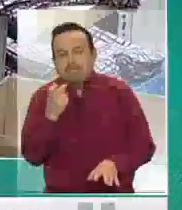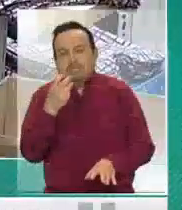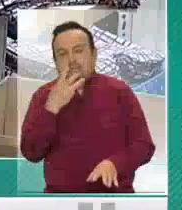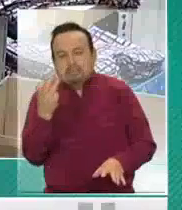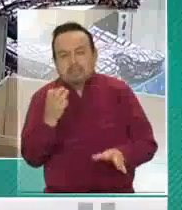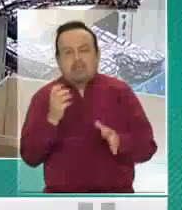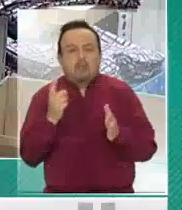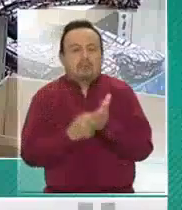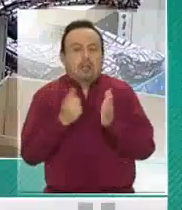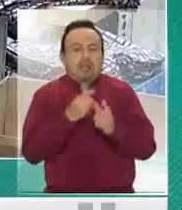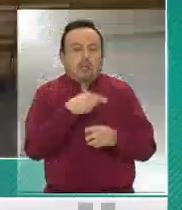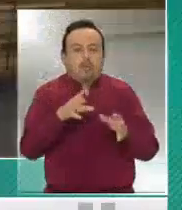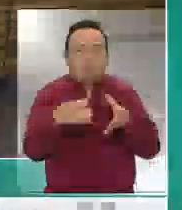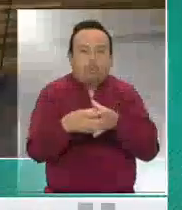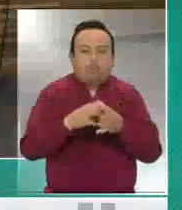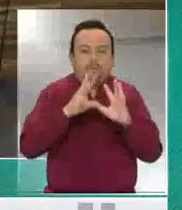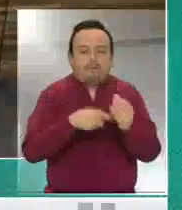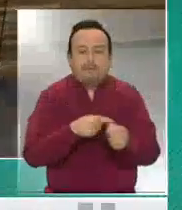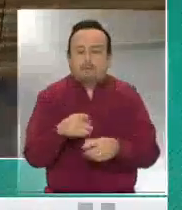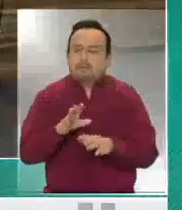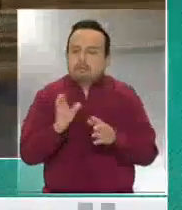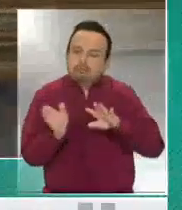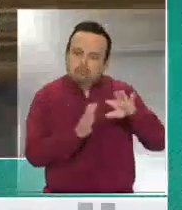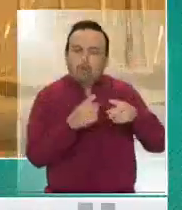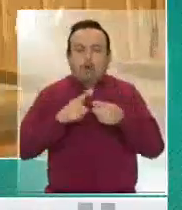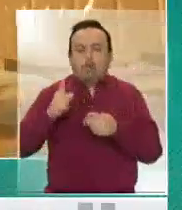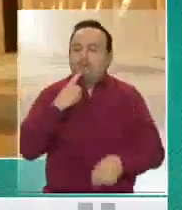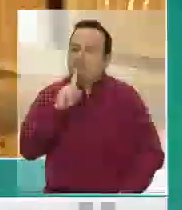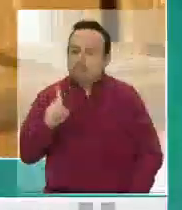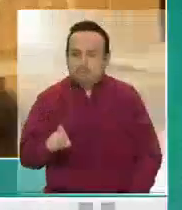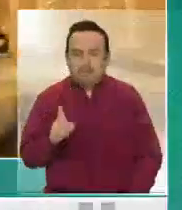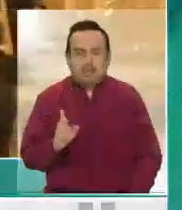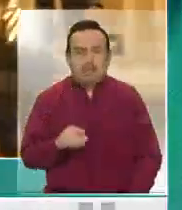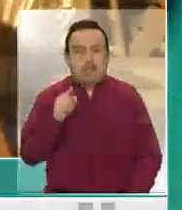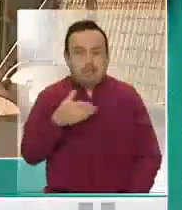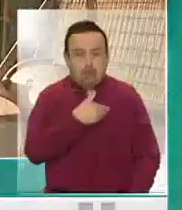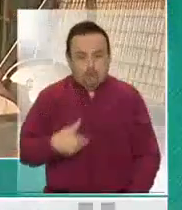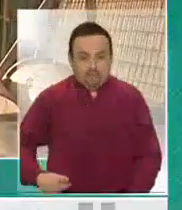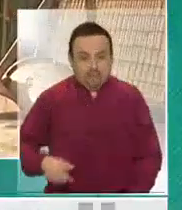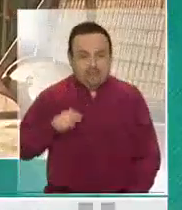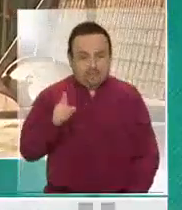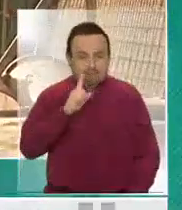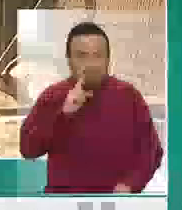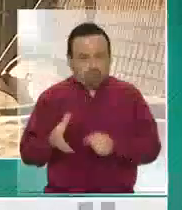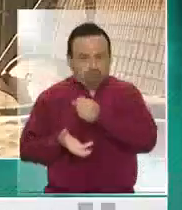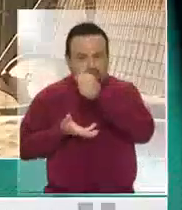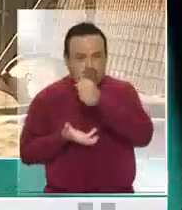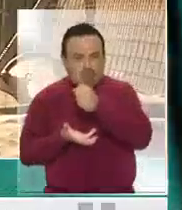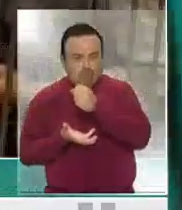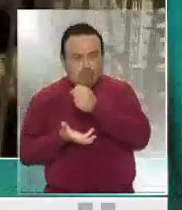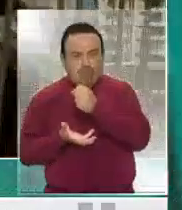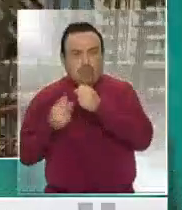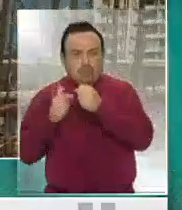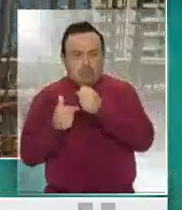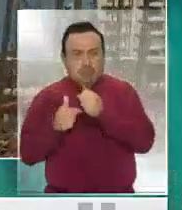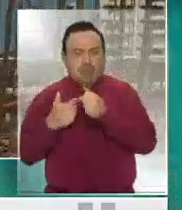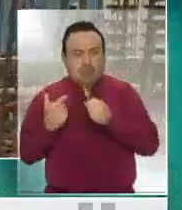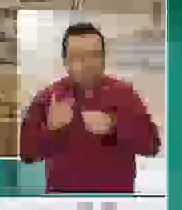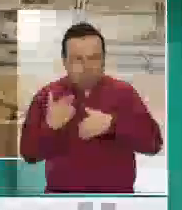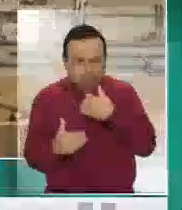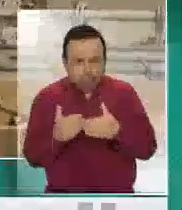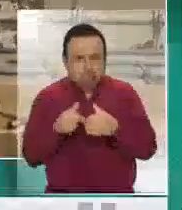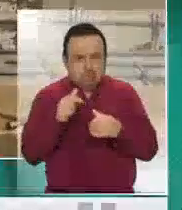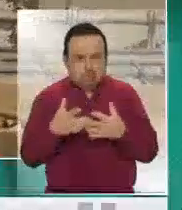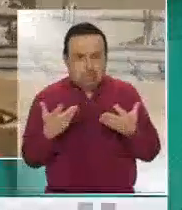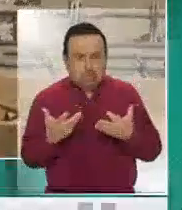para el grupo familiar. José, se lo pregunto también directamente. ¿El gobierno tiene los fondos para llevar adelante